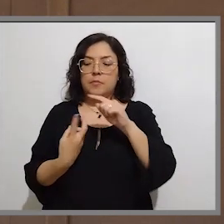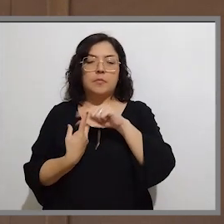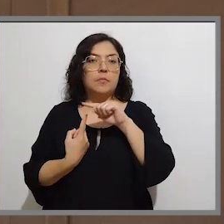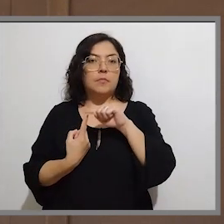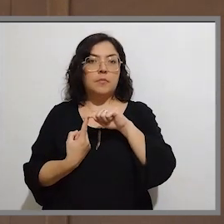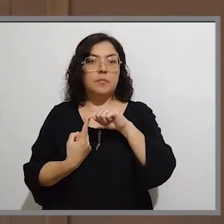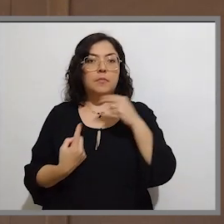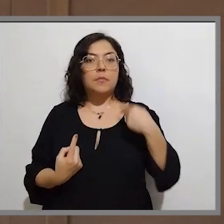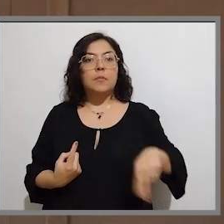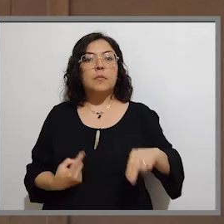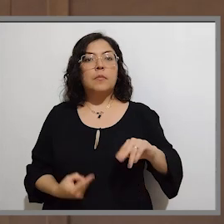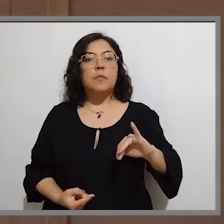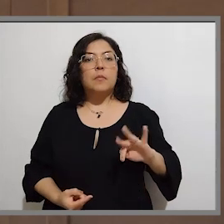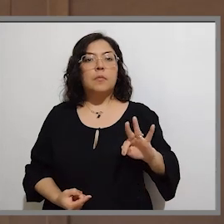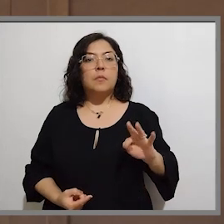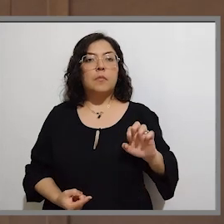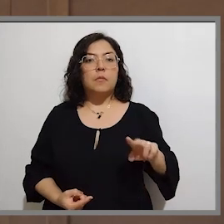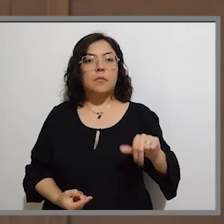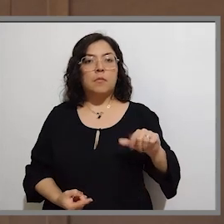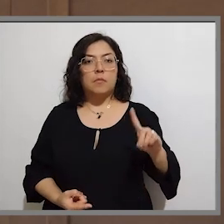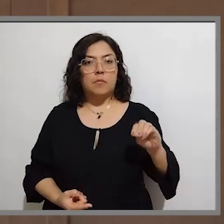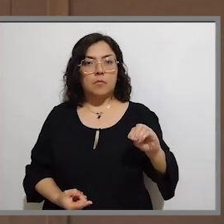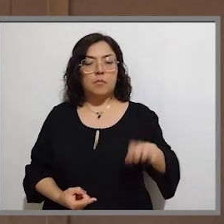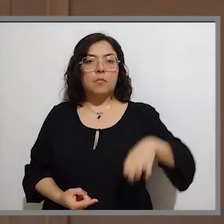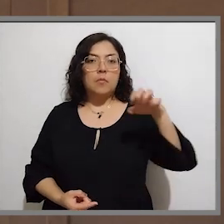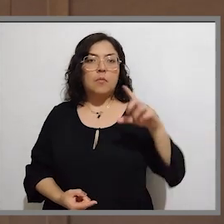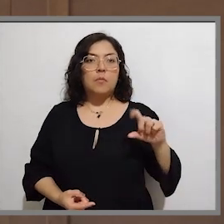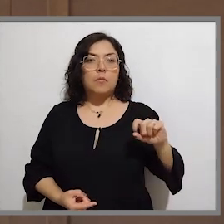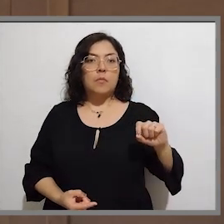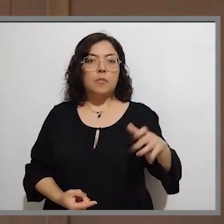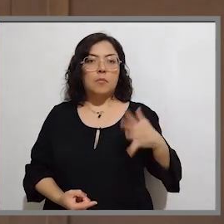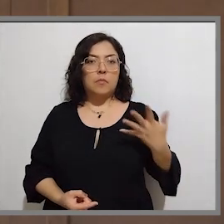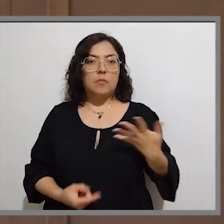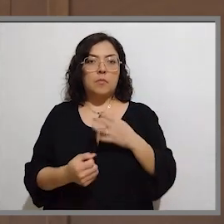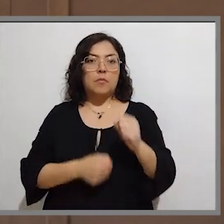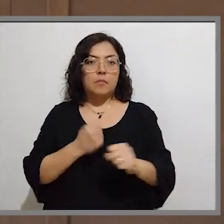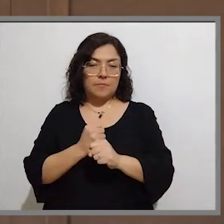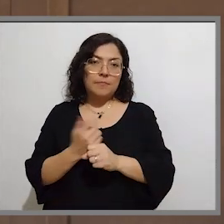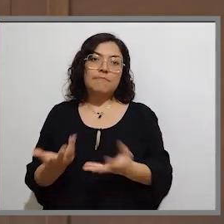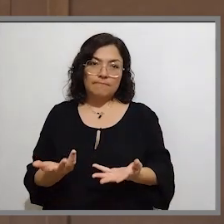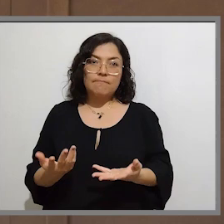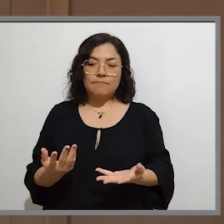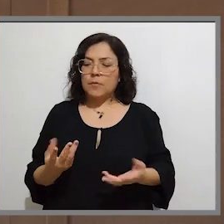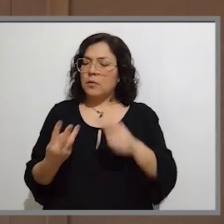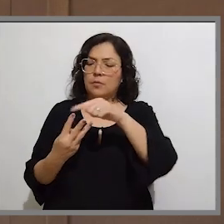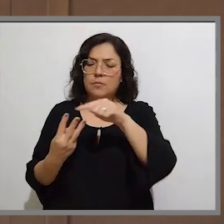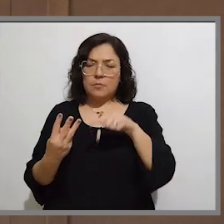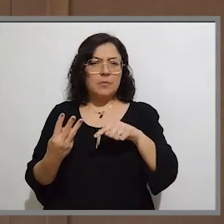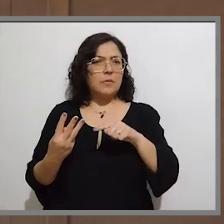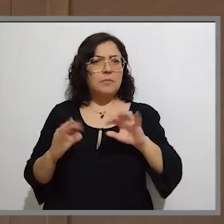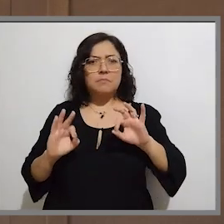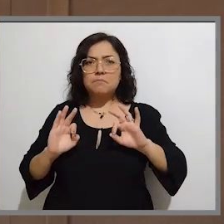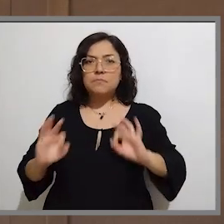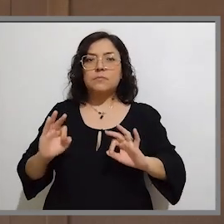Chiapas, Juan Fernando Martínez Gutiérrez, de 25 años de edad. Todos ellos jóvenes muy valiosos que tuvieron a